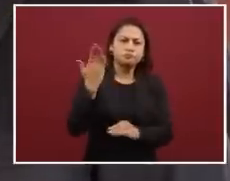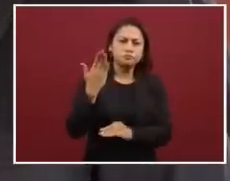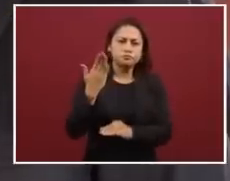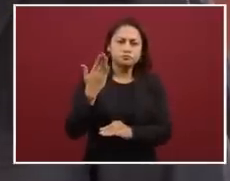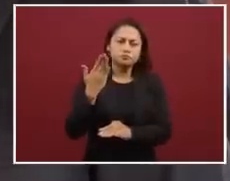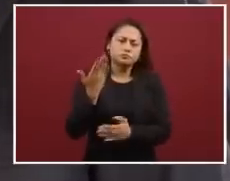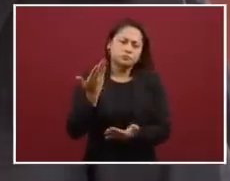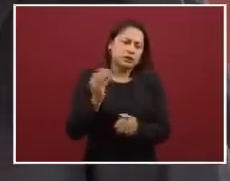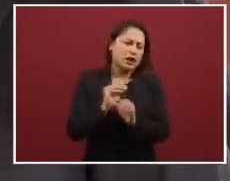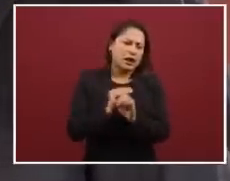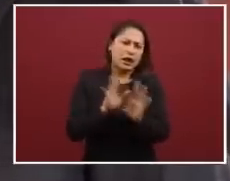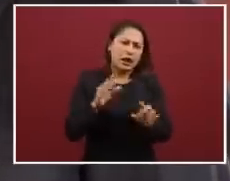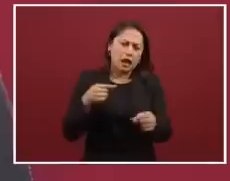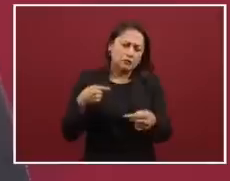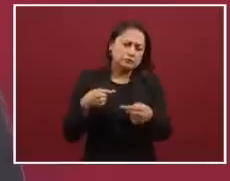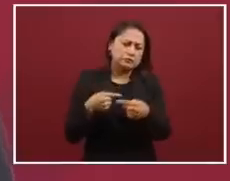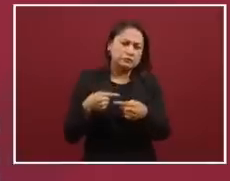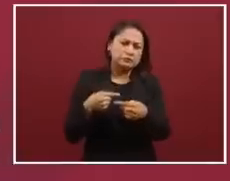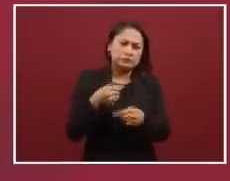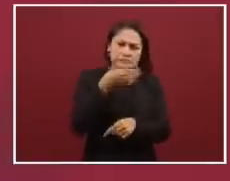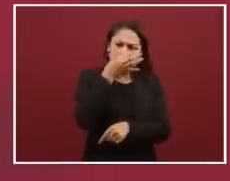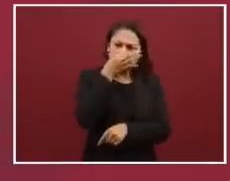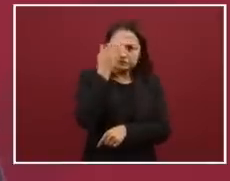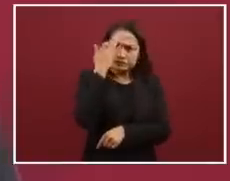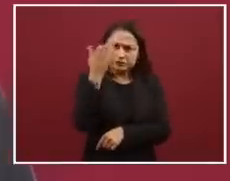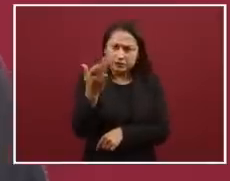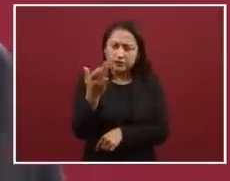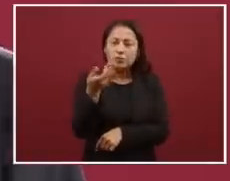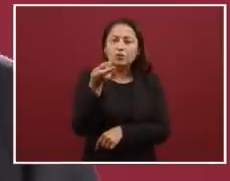estamos optimistas. ¿Con qué contamos?